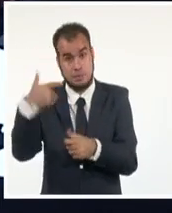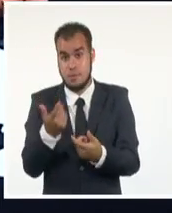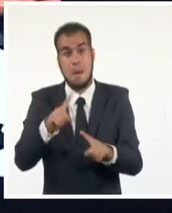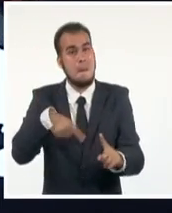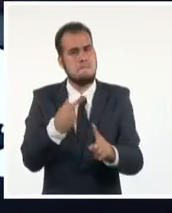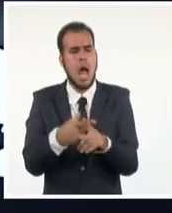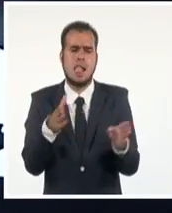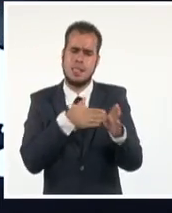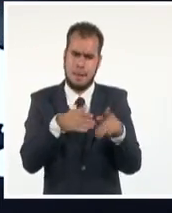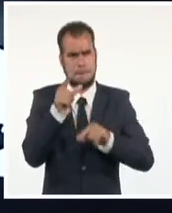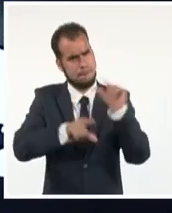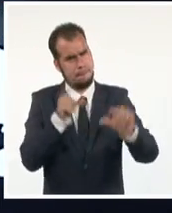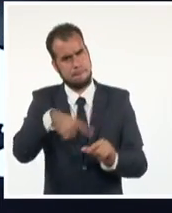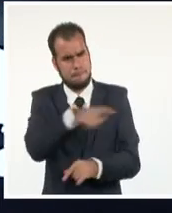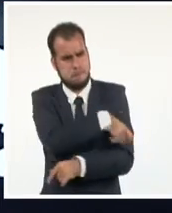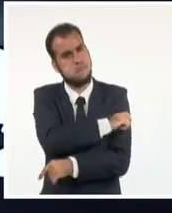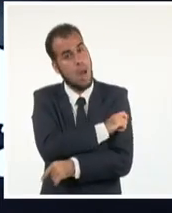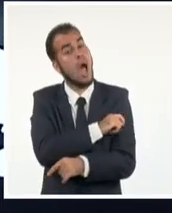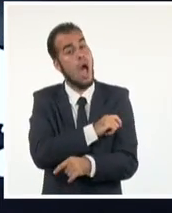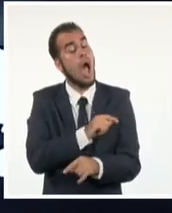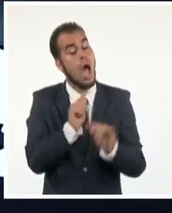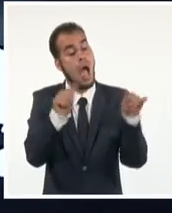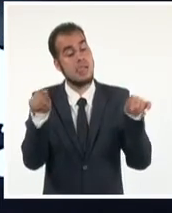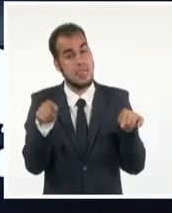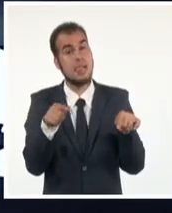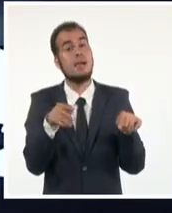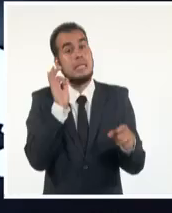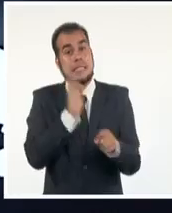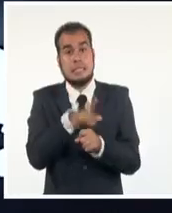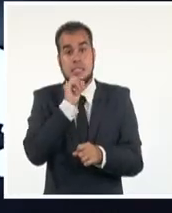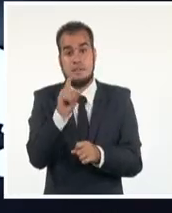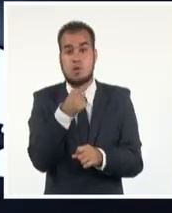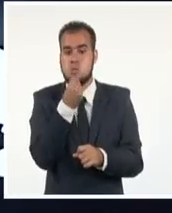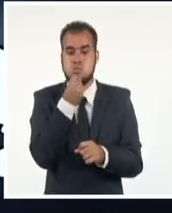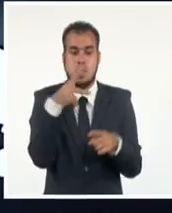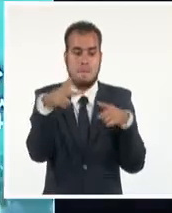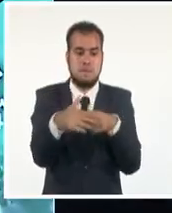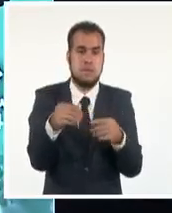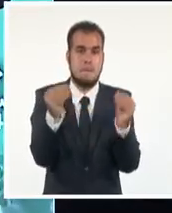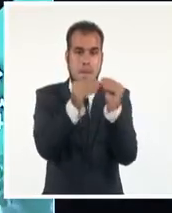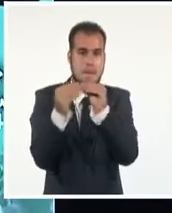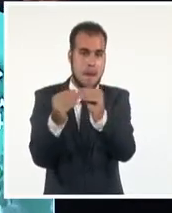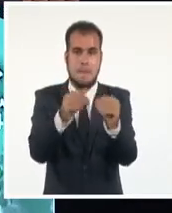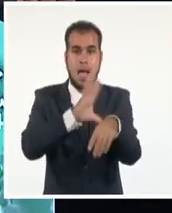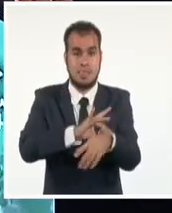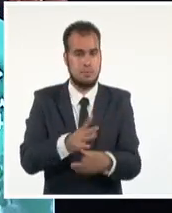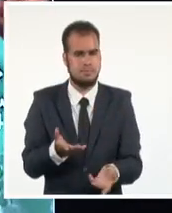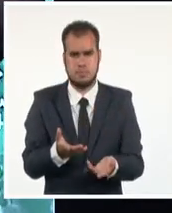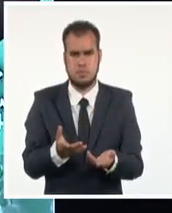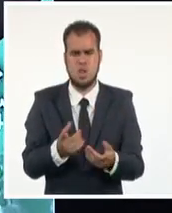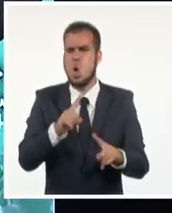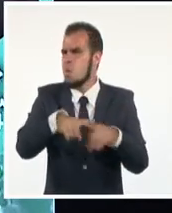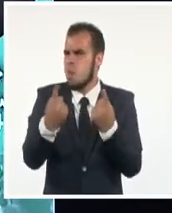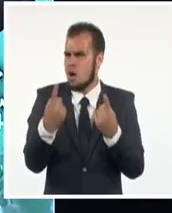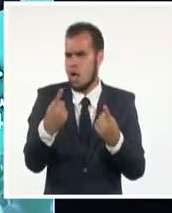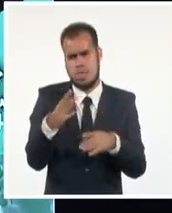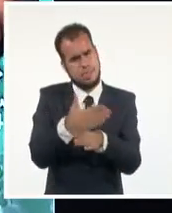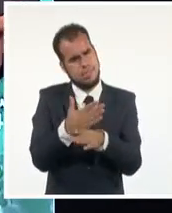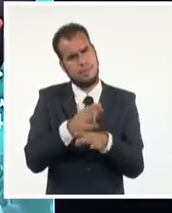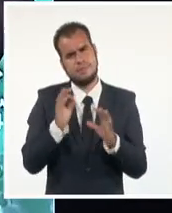territorio no es capaz o no le interesa resolver esa crisis. Por demás debe decirse que